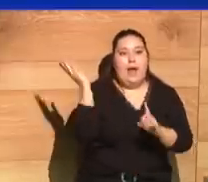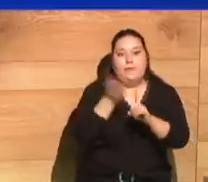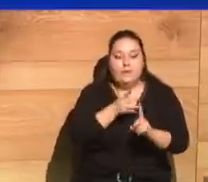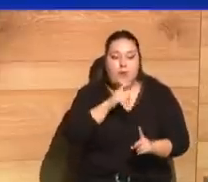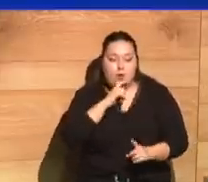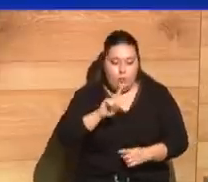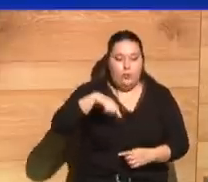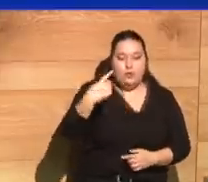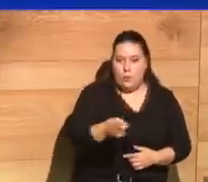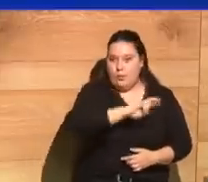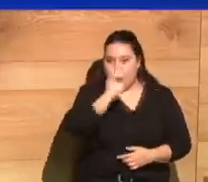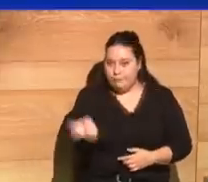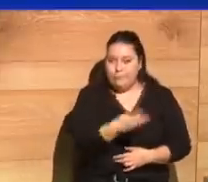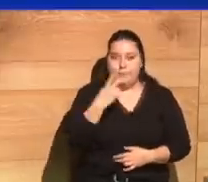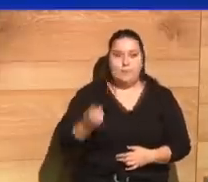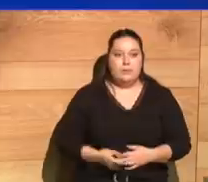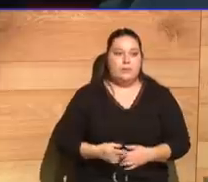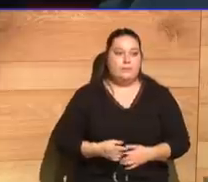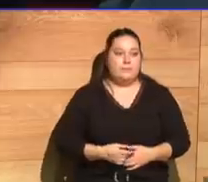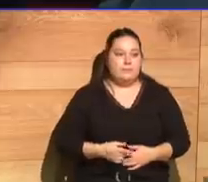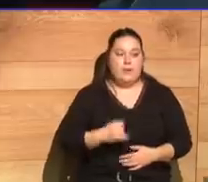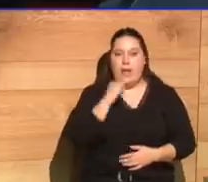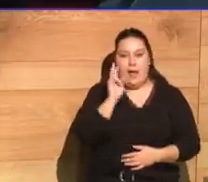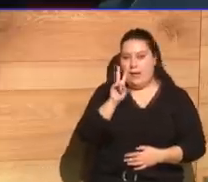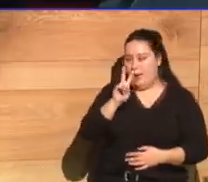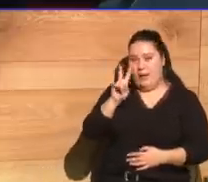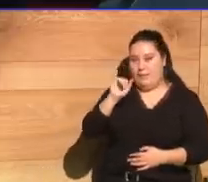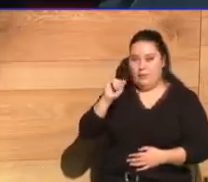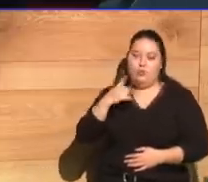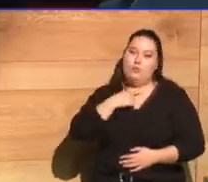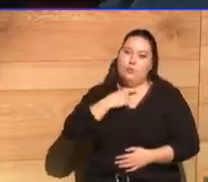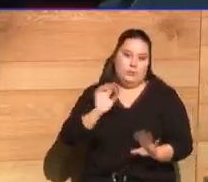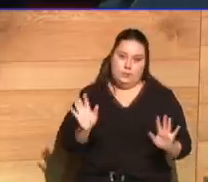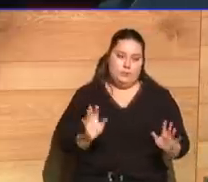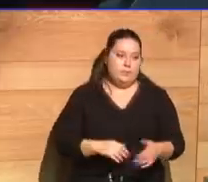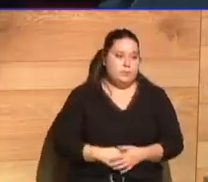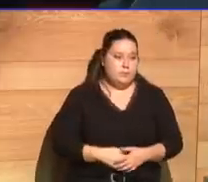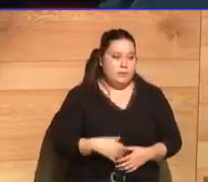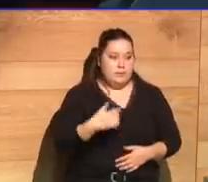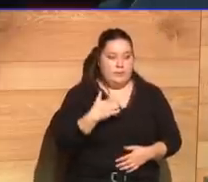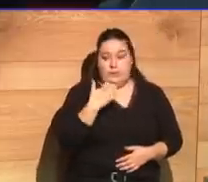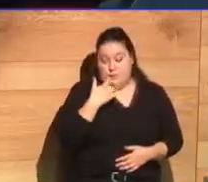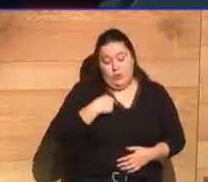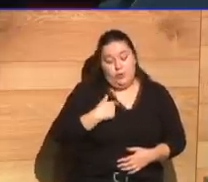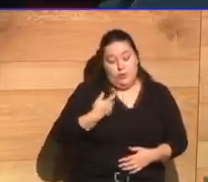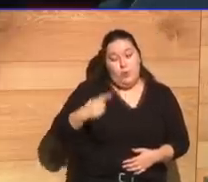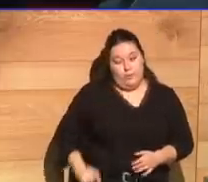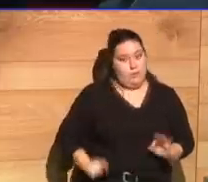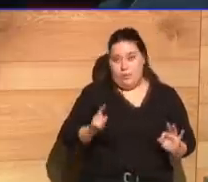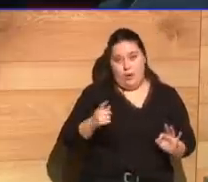como que van a ser el efecto y el productor. A Javi no le gusta. A Javi no le está gustando. Si alguna vez soy productor, no trabajáis conmigo, porque...